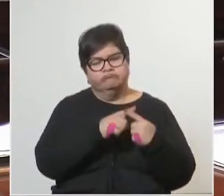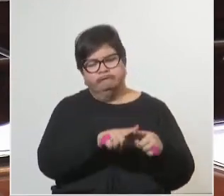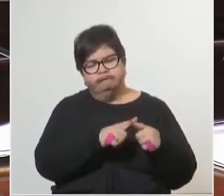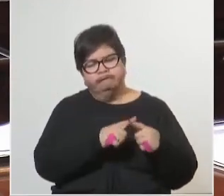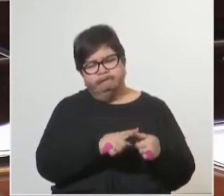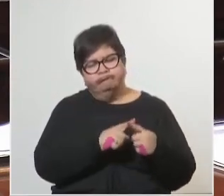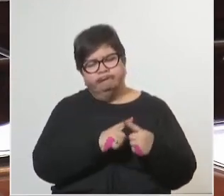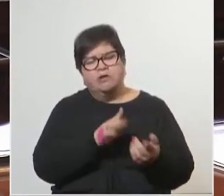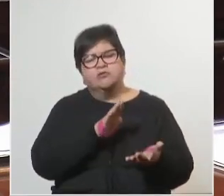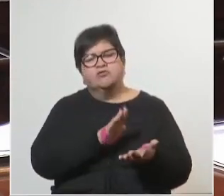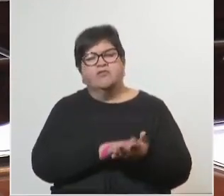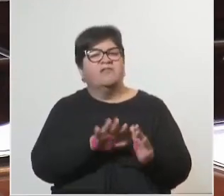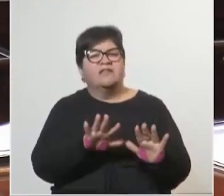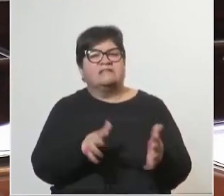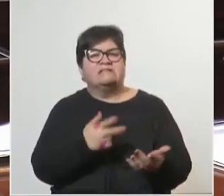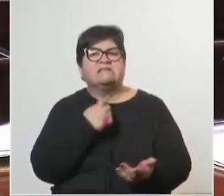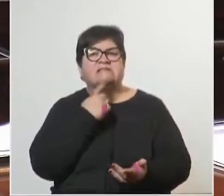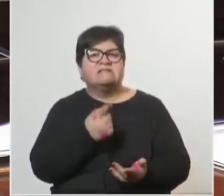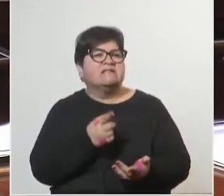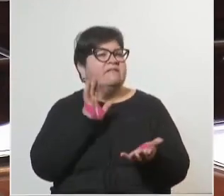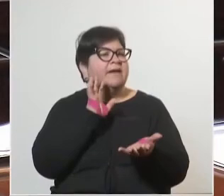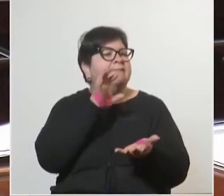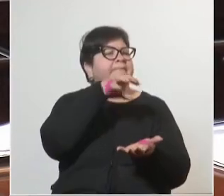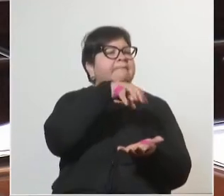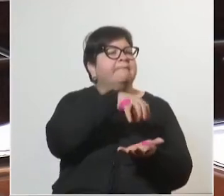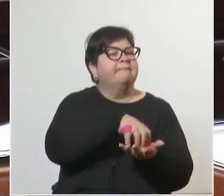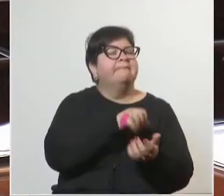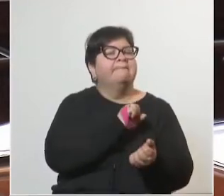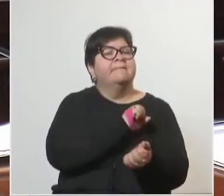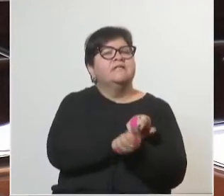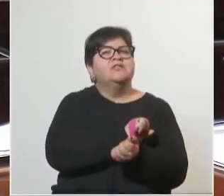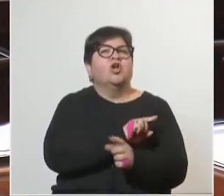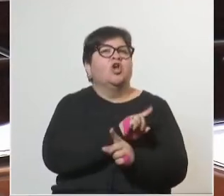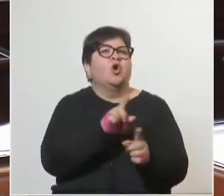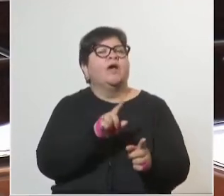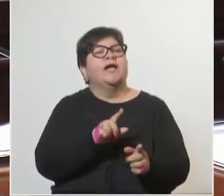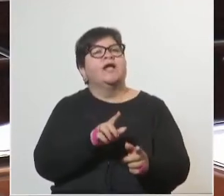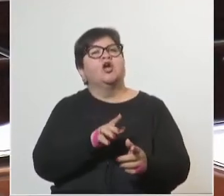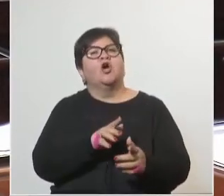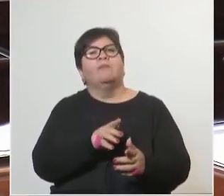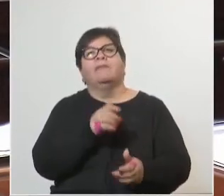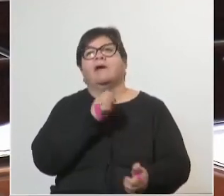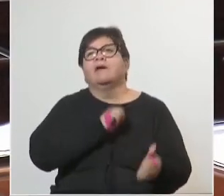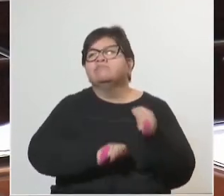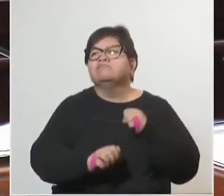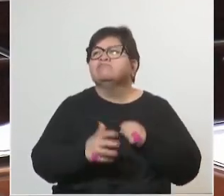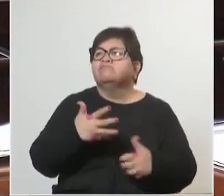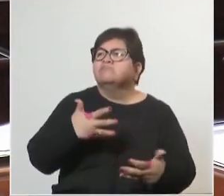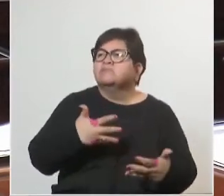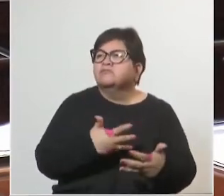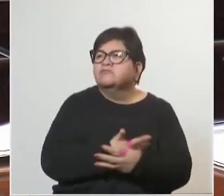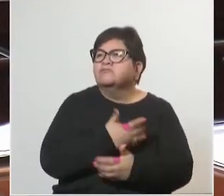prisión. La prisión no está para mortificar, para hacer sufrir,